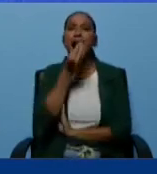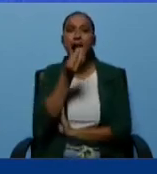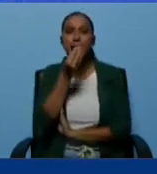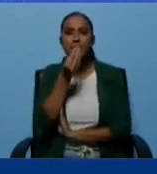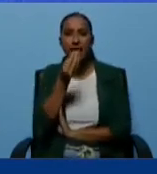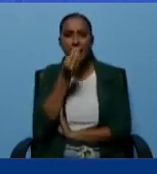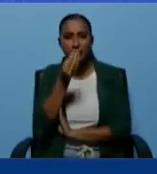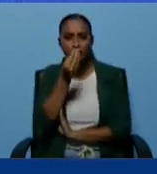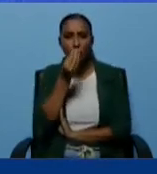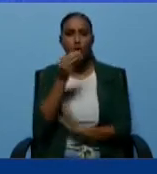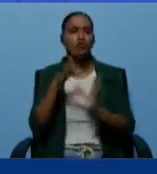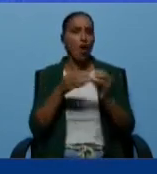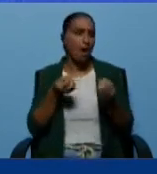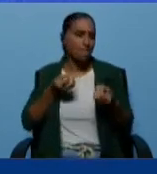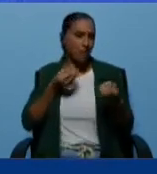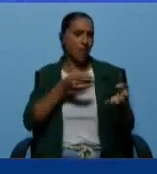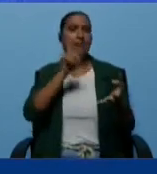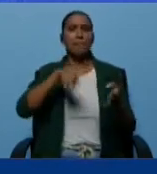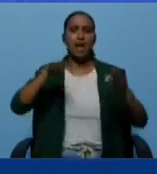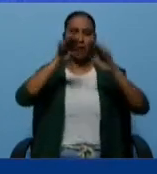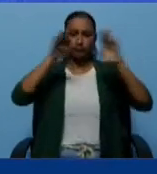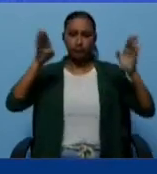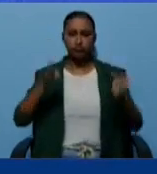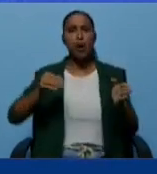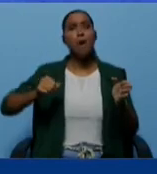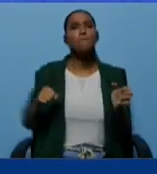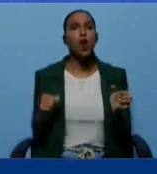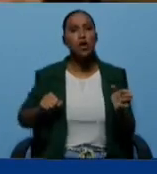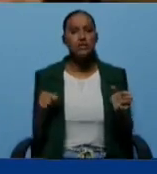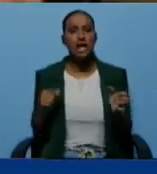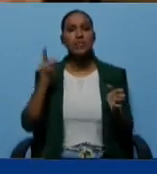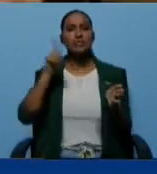de comando de policía y una estación de radio.